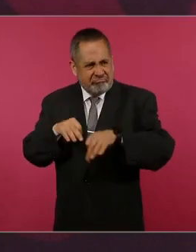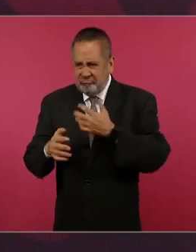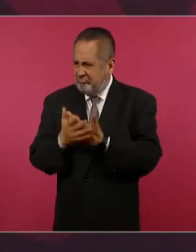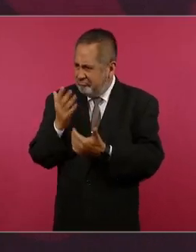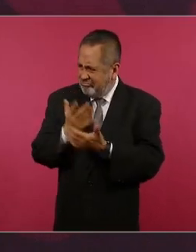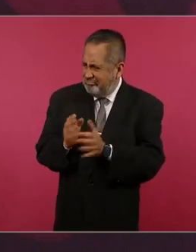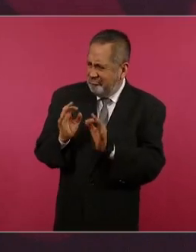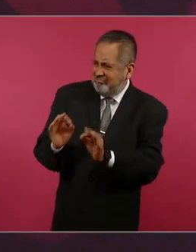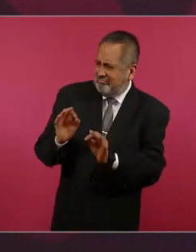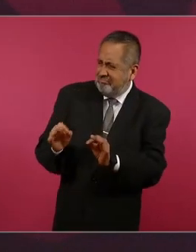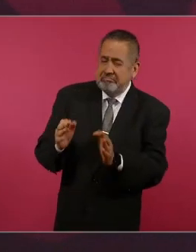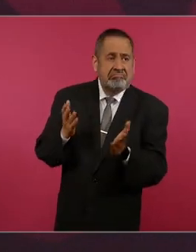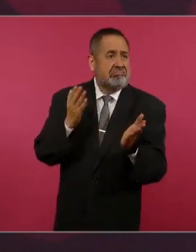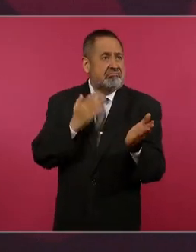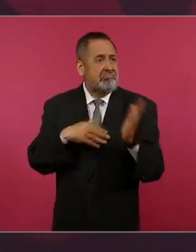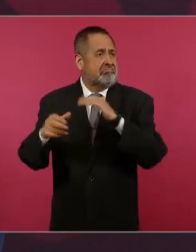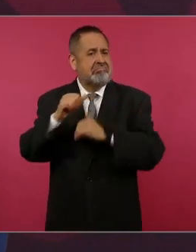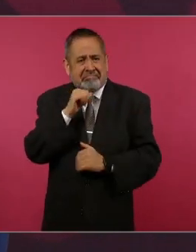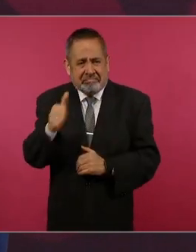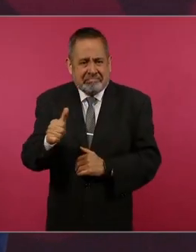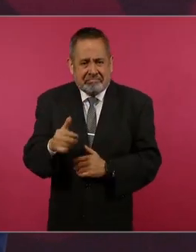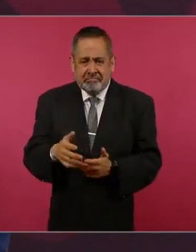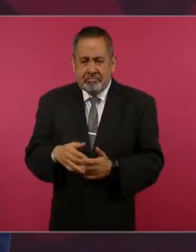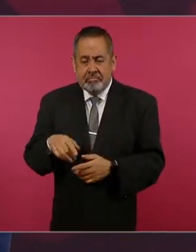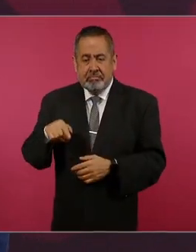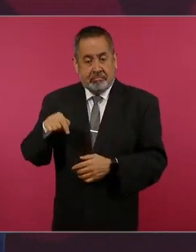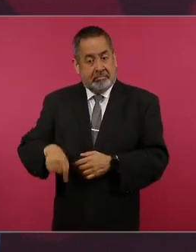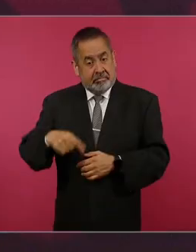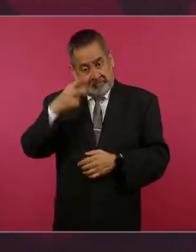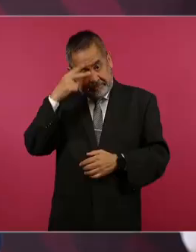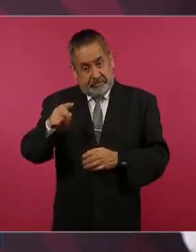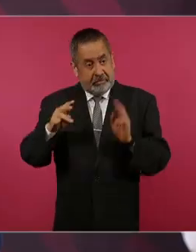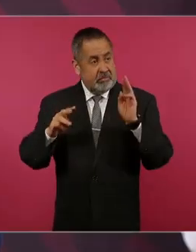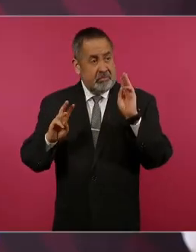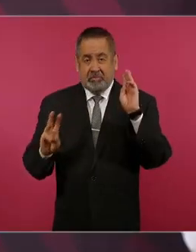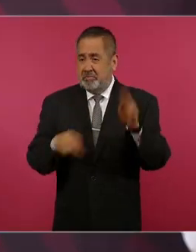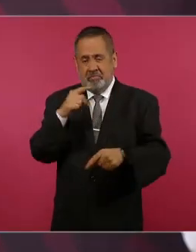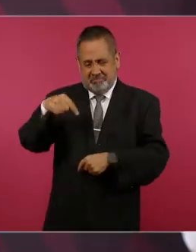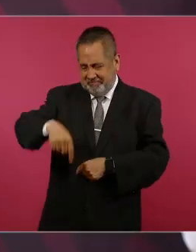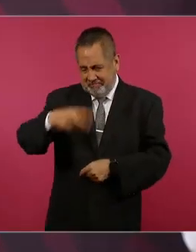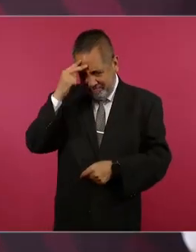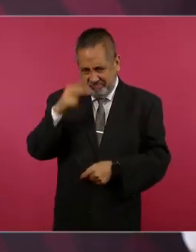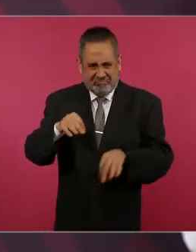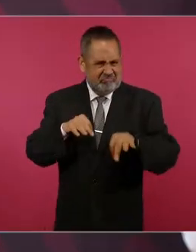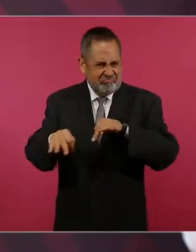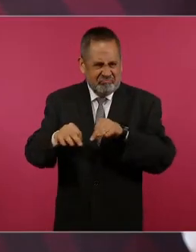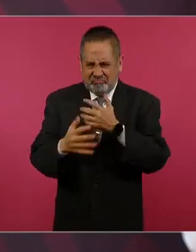El pueblo de México es de los pueblos más trabajadores del mundo. Y sin embargo,